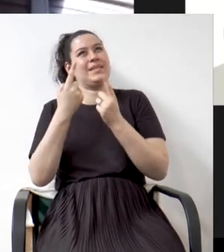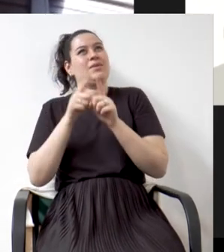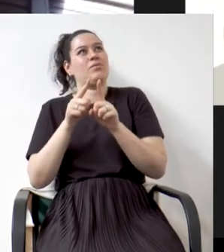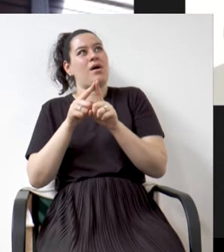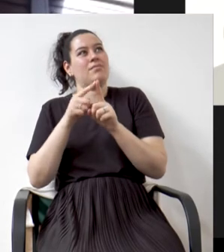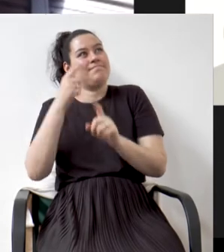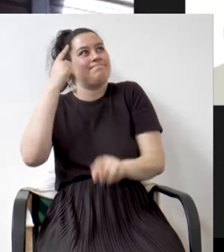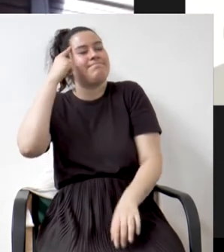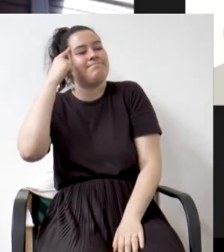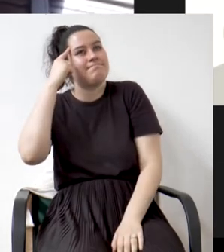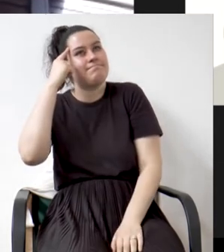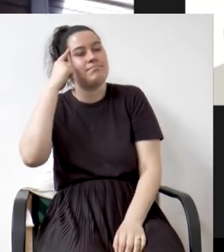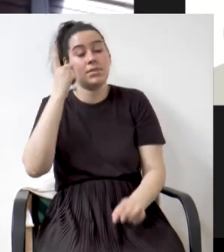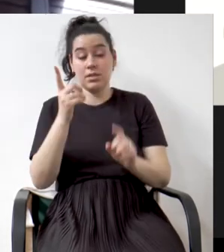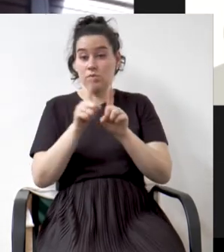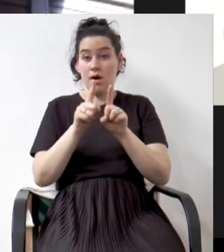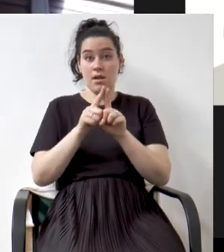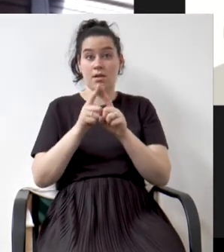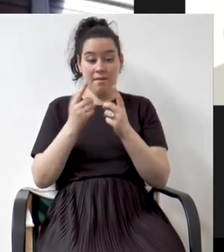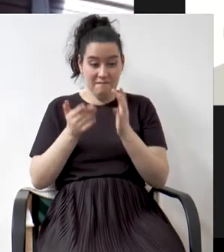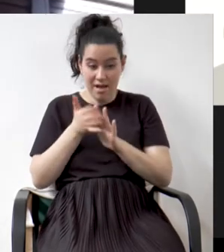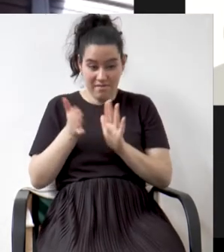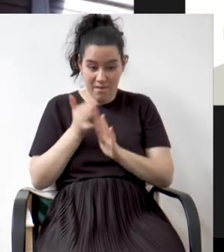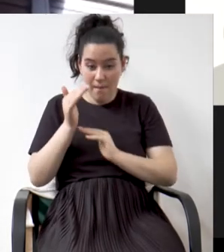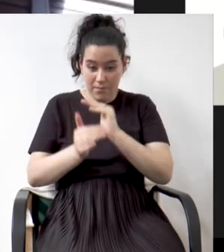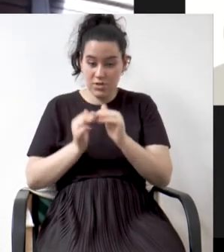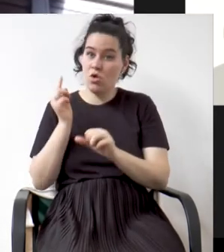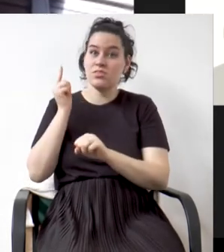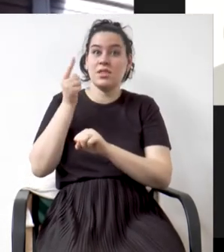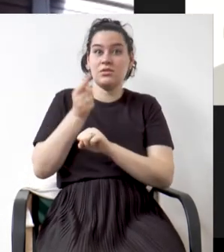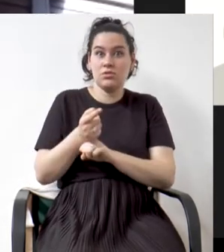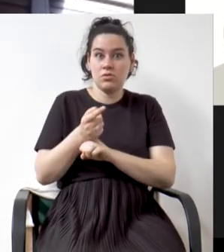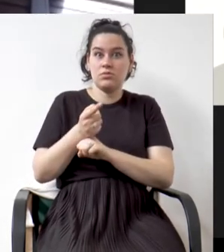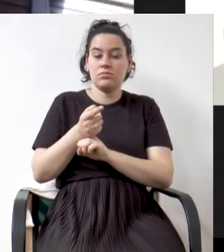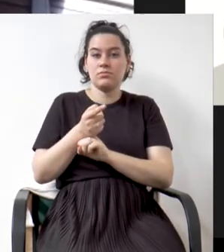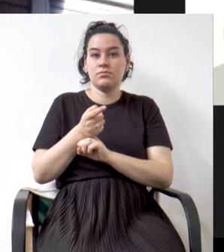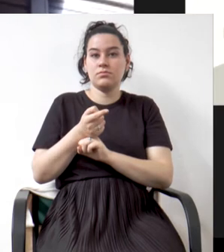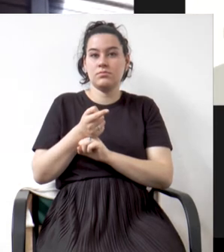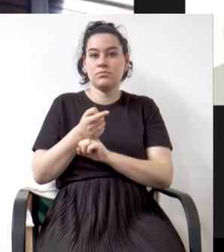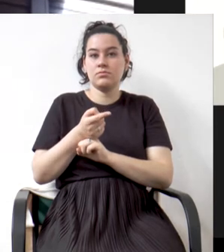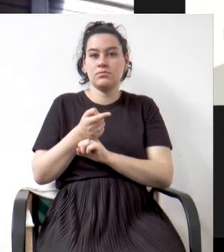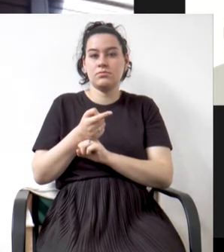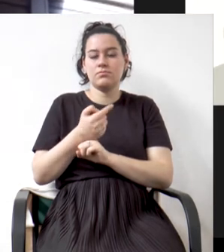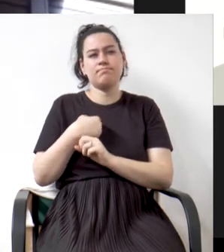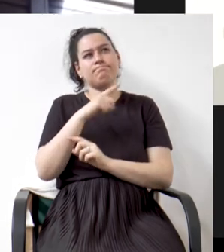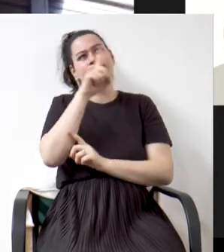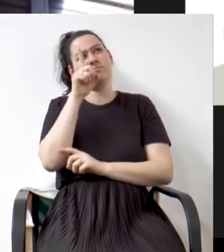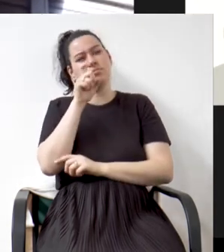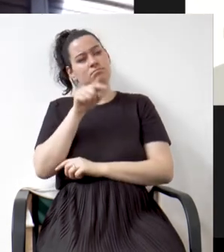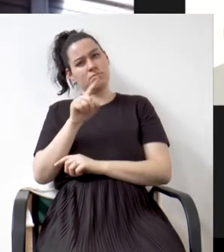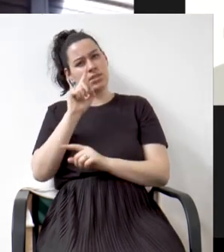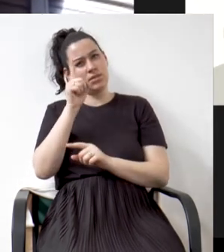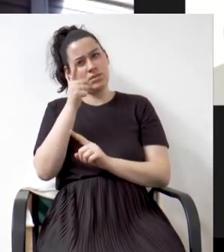consignas y punto, cuando están procesos de toma de decisiones y se interpela y se pregunta si la